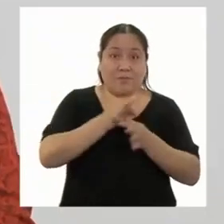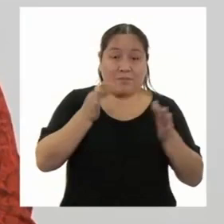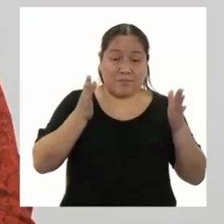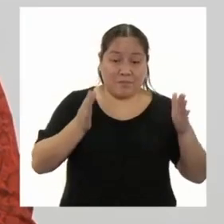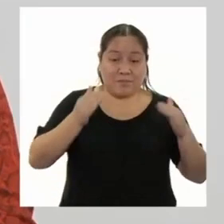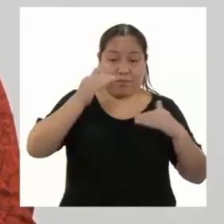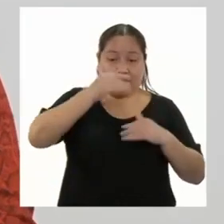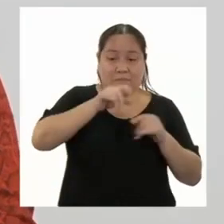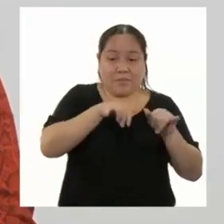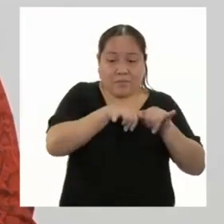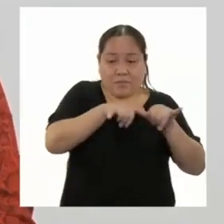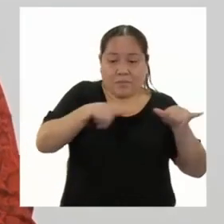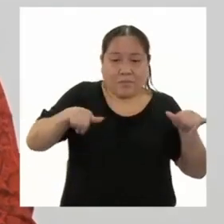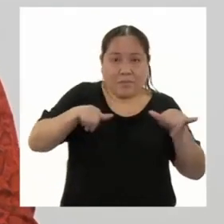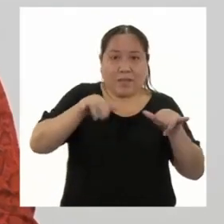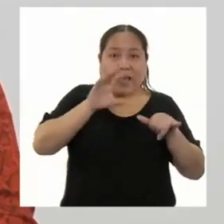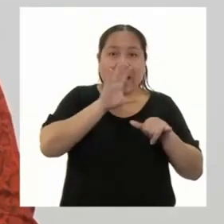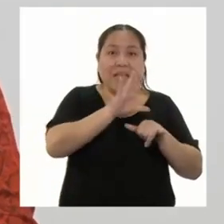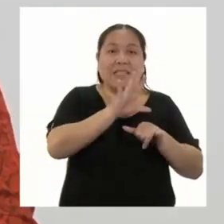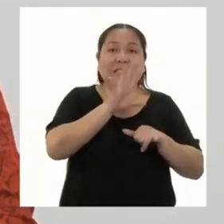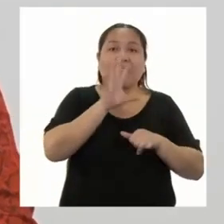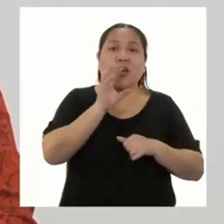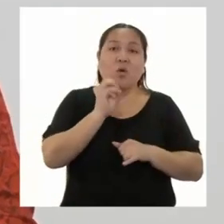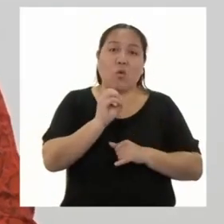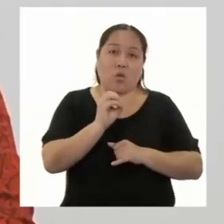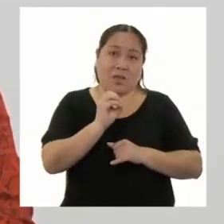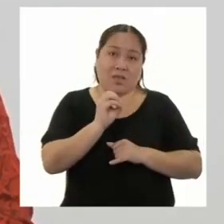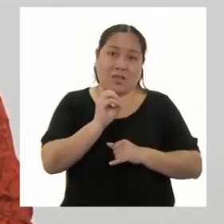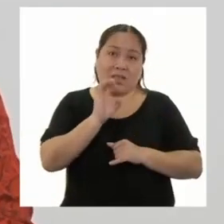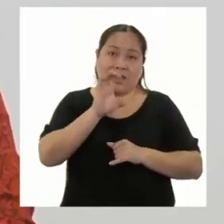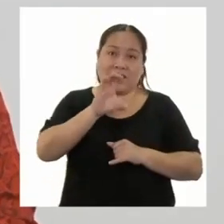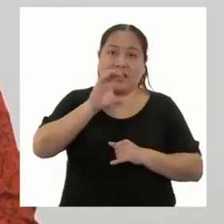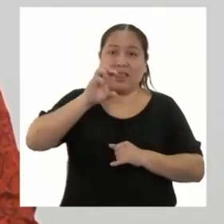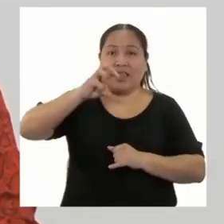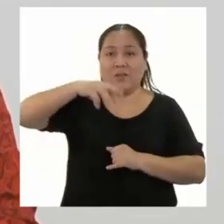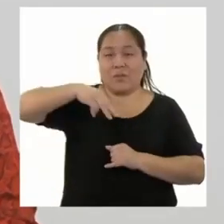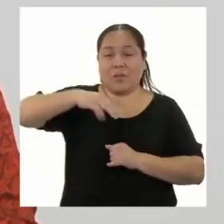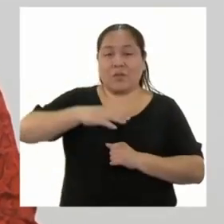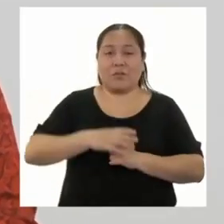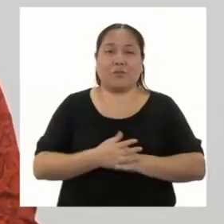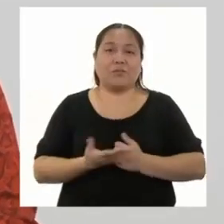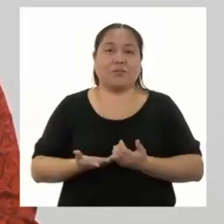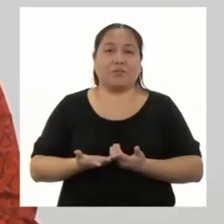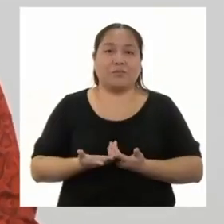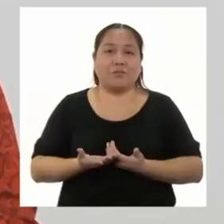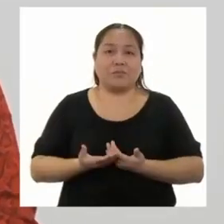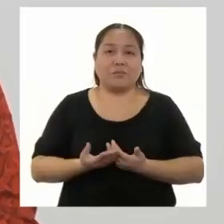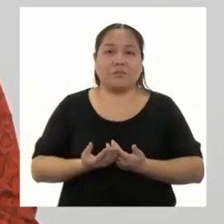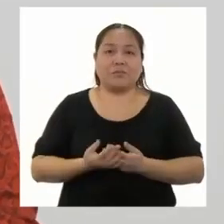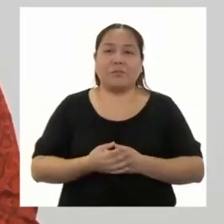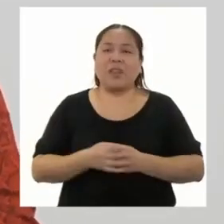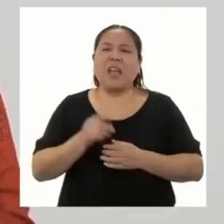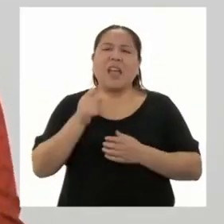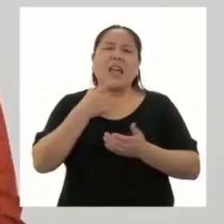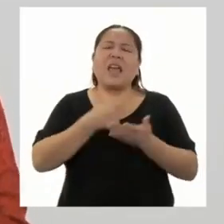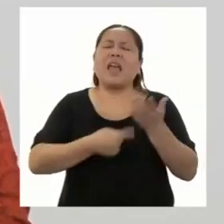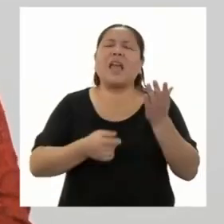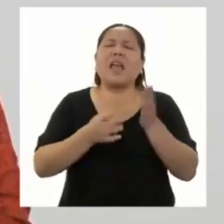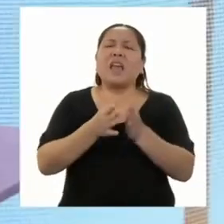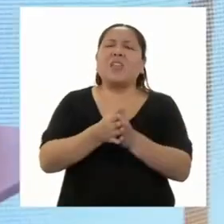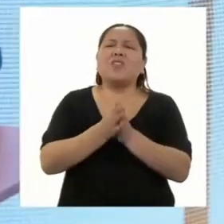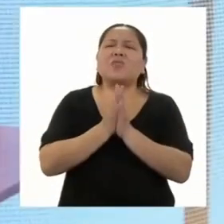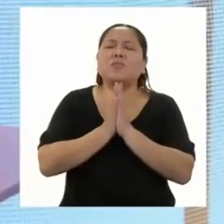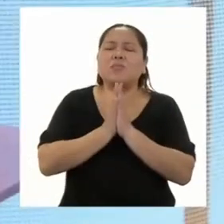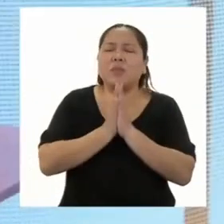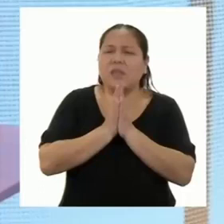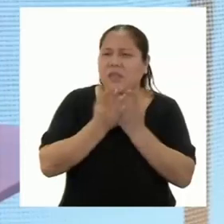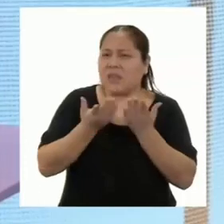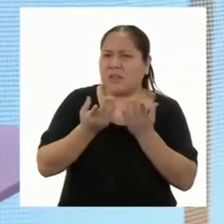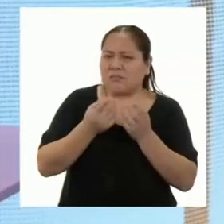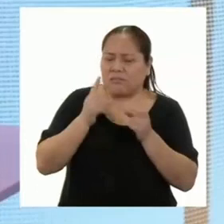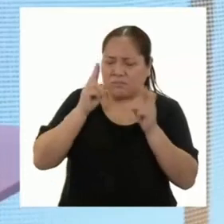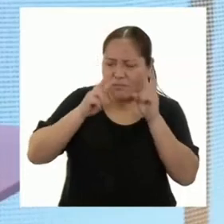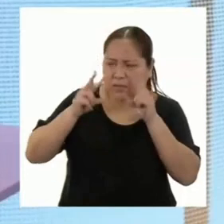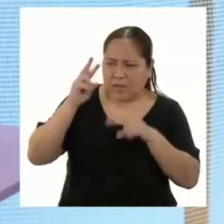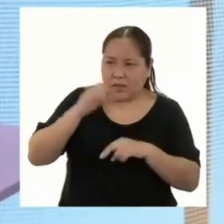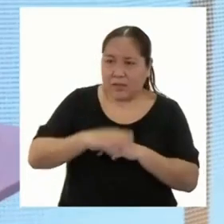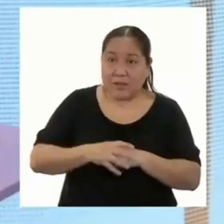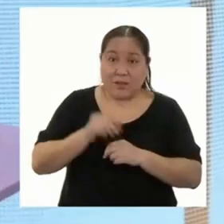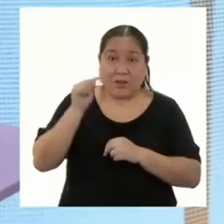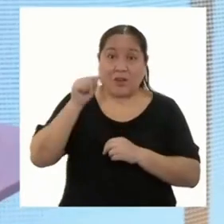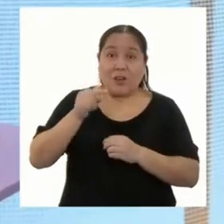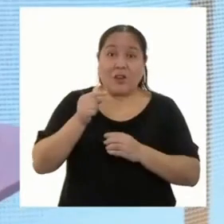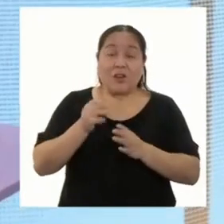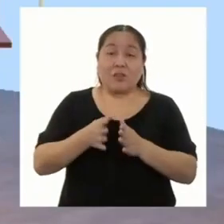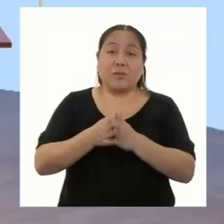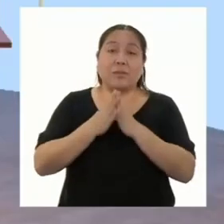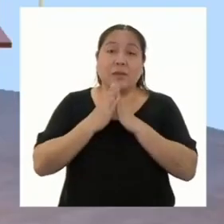una longitud de 50 centímetros. Entonces, ¿qué nos piden calcular? Lo que nos